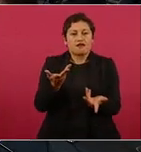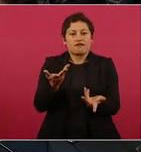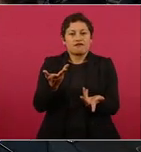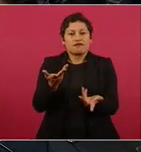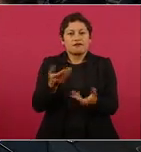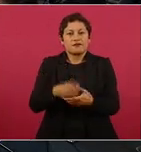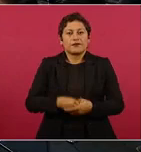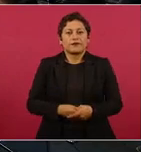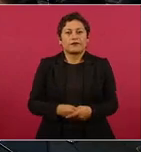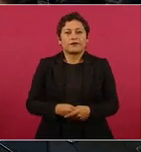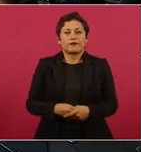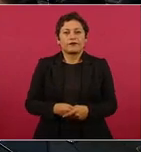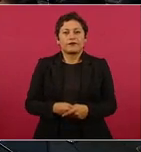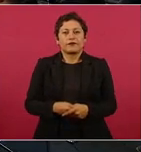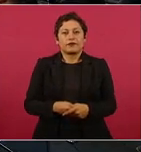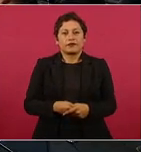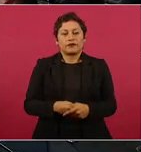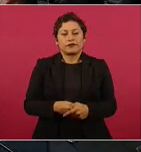y